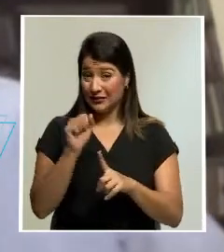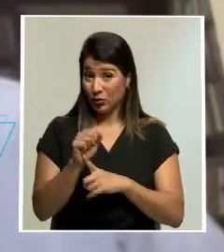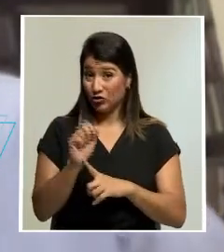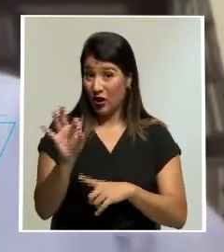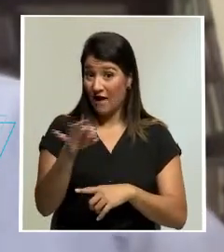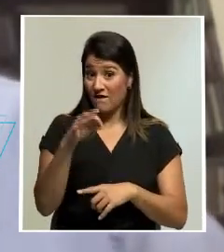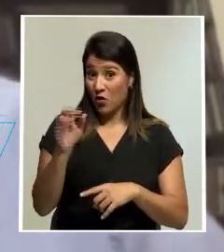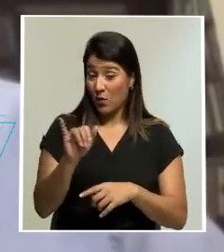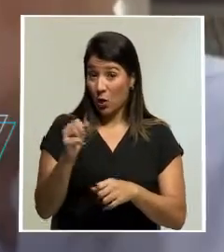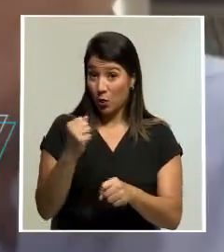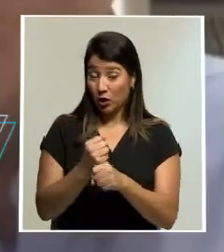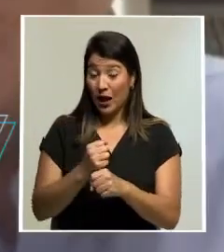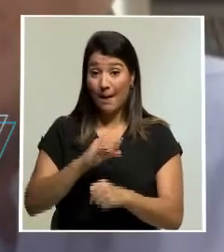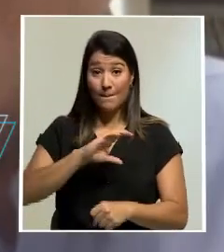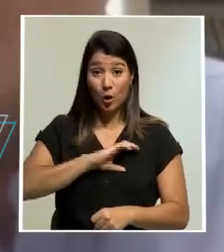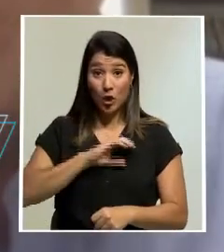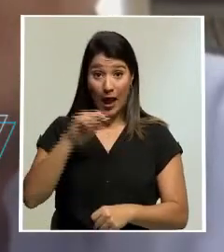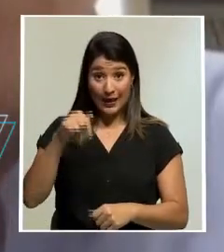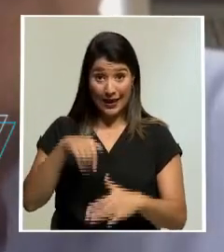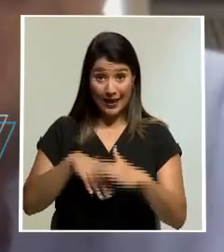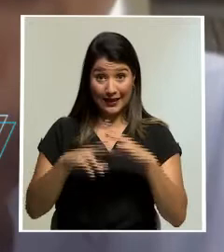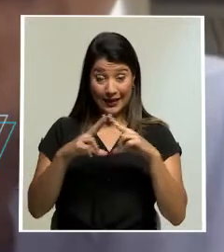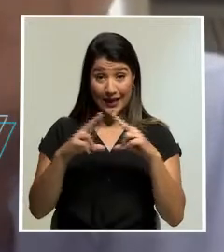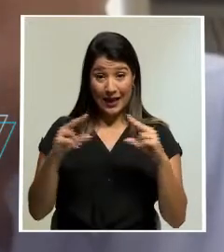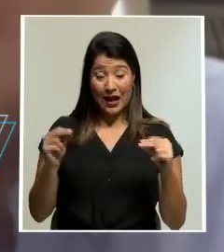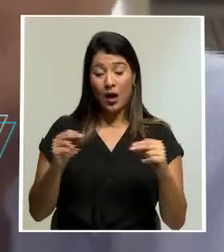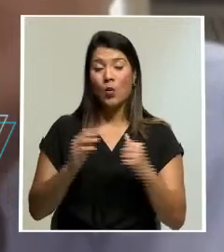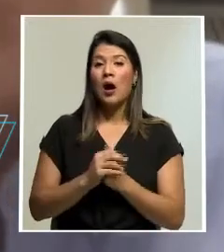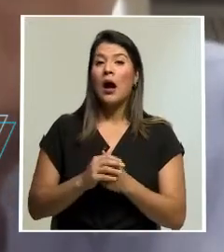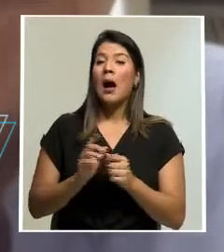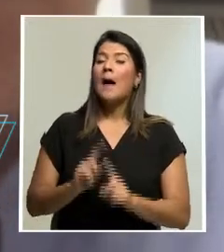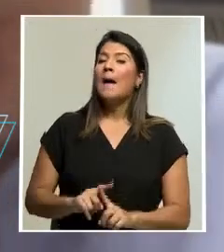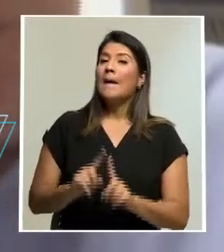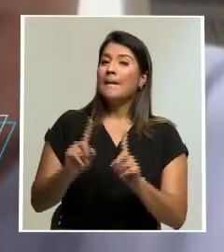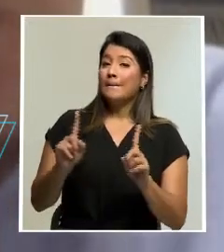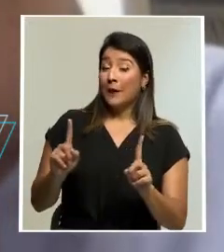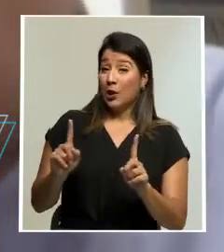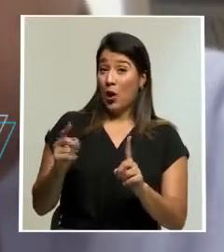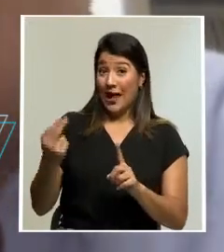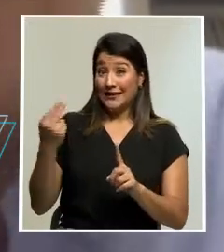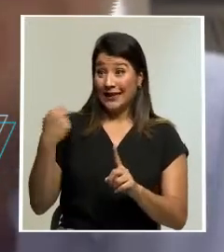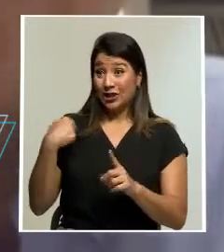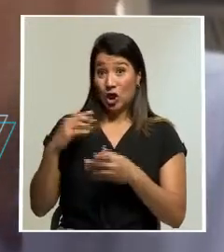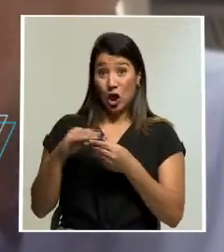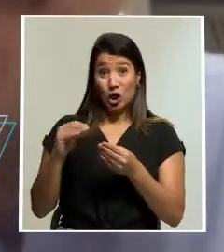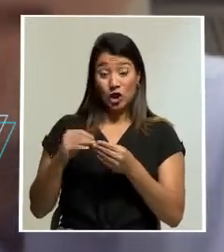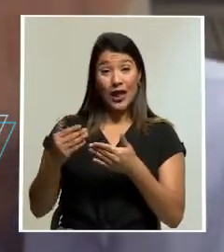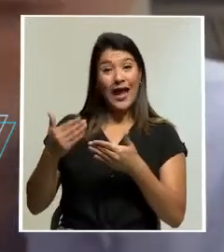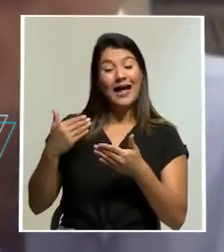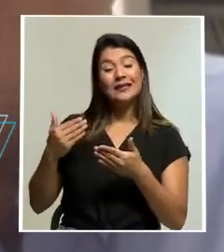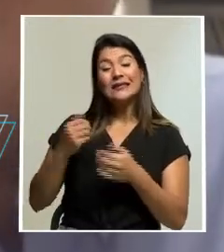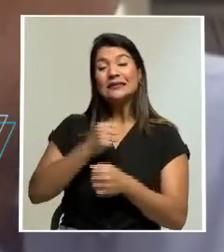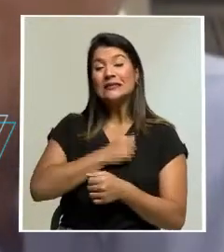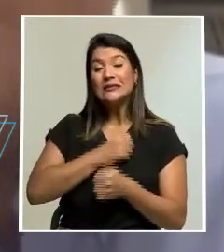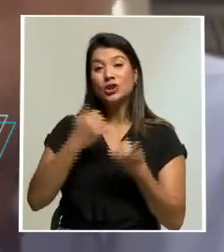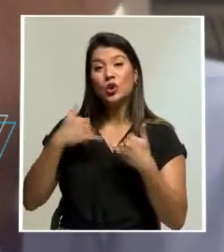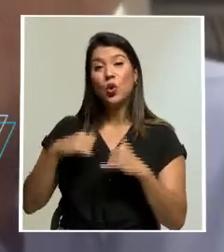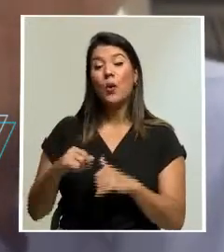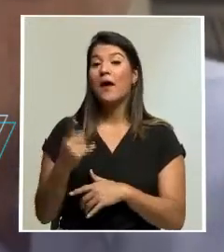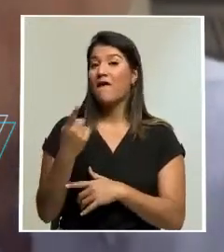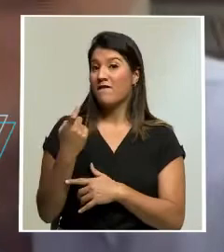actúa la policía en el país. Pero a esta descripción que he hecho antes, perdón, pero me falta importante